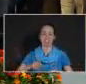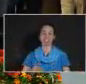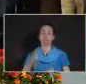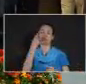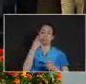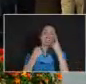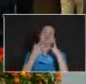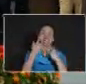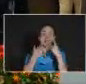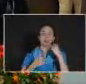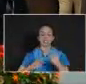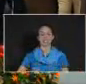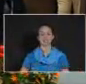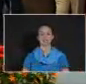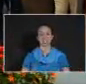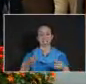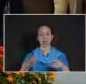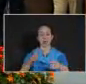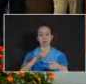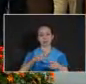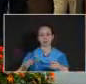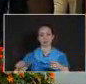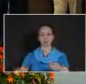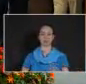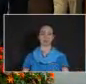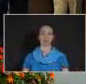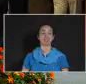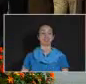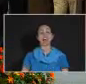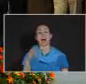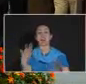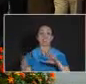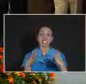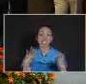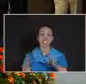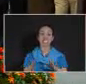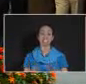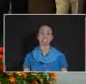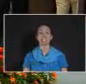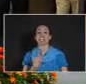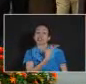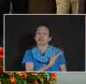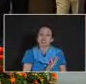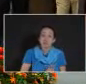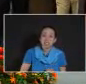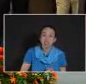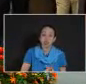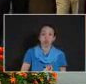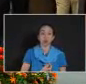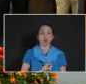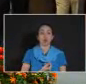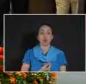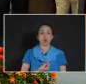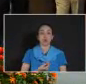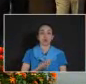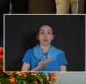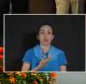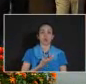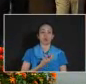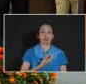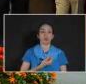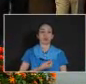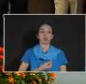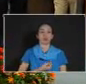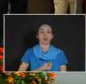Entonces, a veces el sufrimiento viene, el estrés viene, el problema viene. No porque Dios se olvidó de ti.